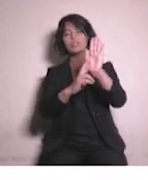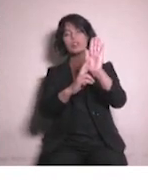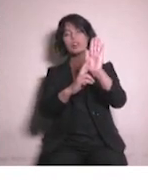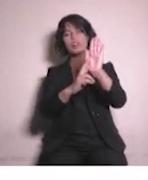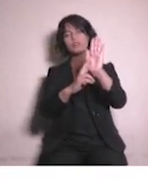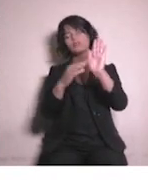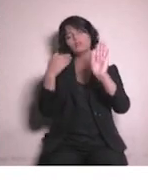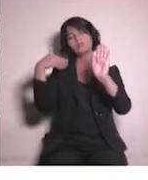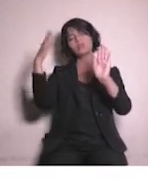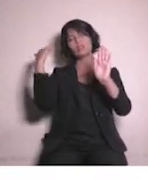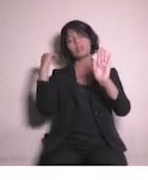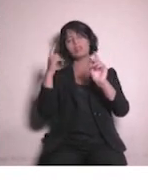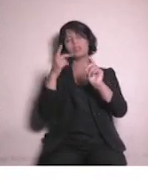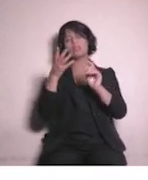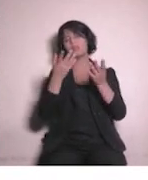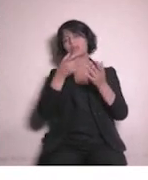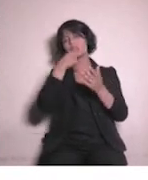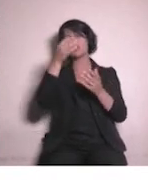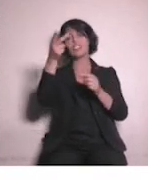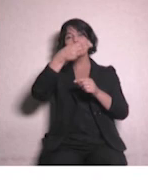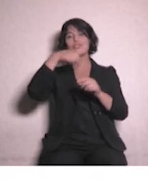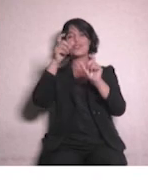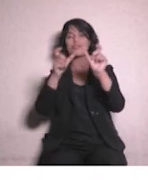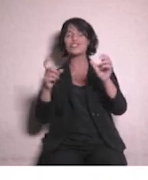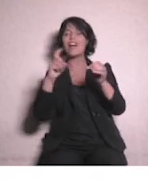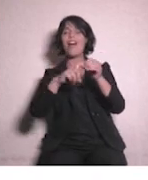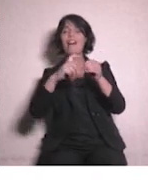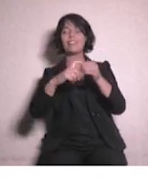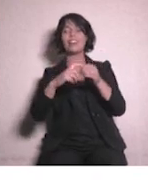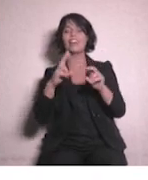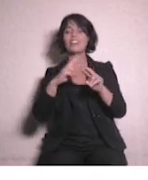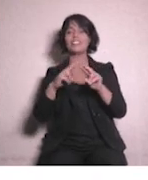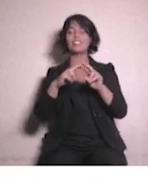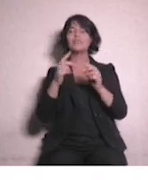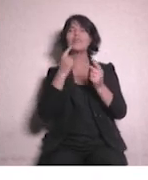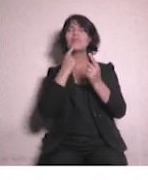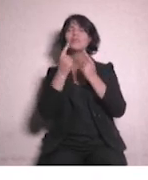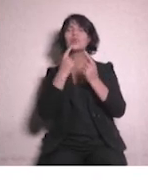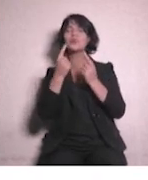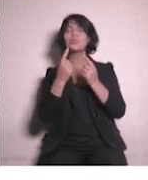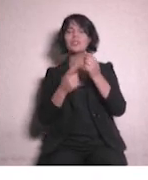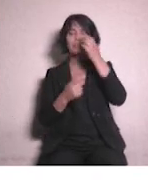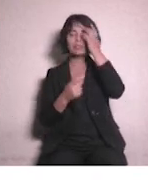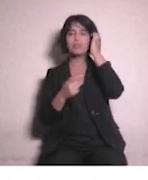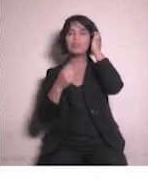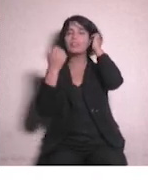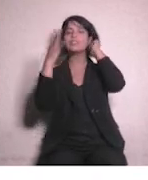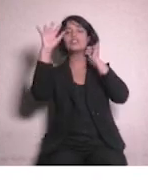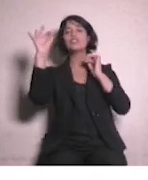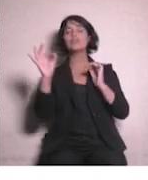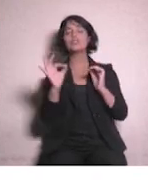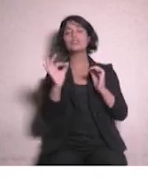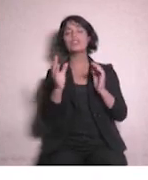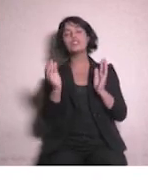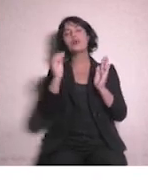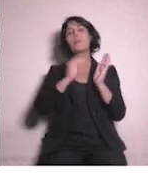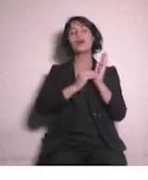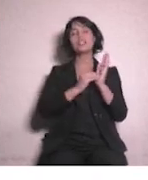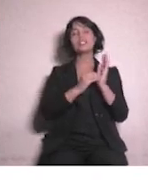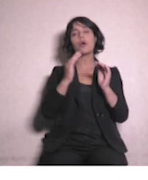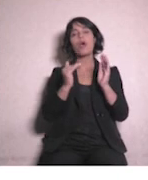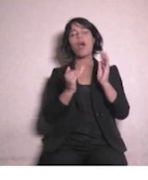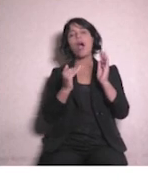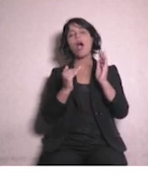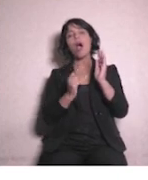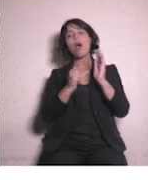representaban lo que decían nuestros afiliados y hicimos la consulta del 5% adicional. Este aumento